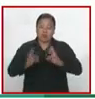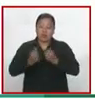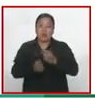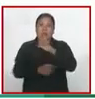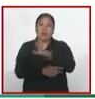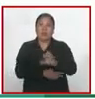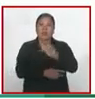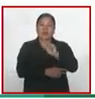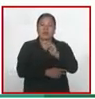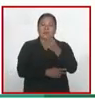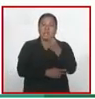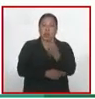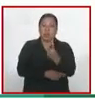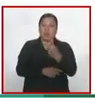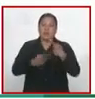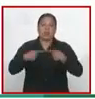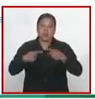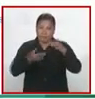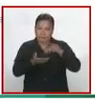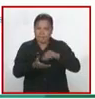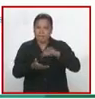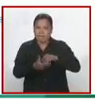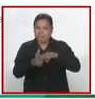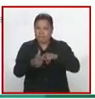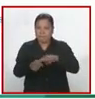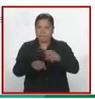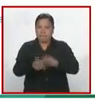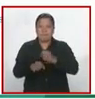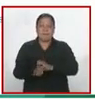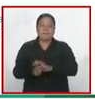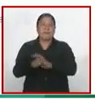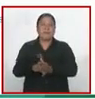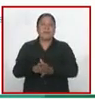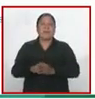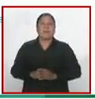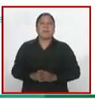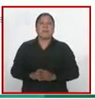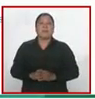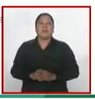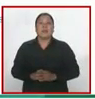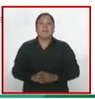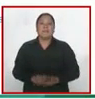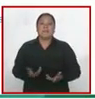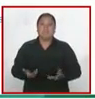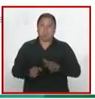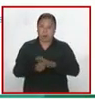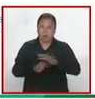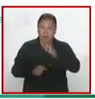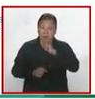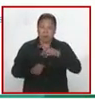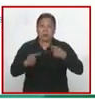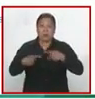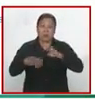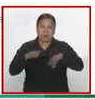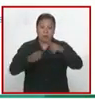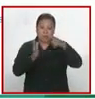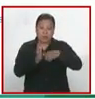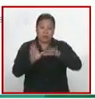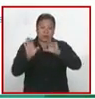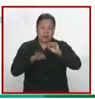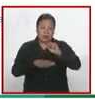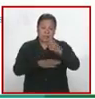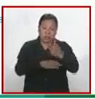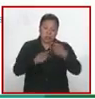582 casos activos en relación a las defunciones de las 1.068 de